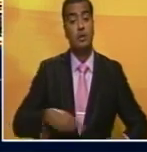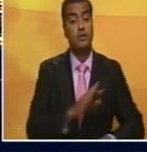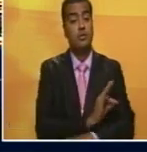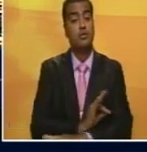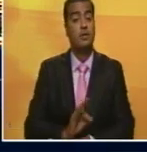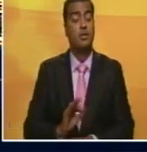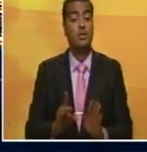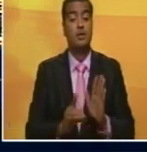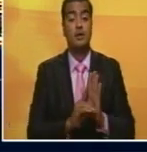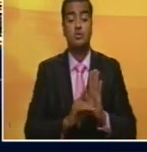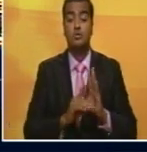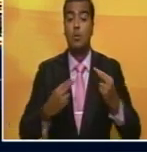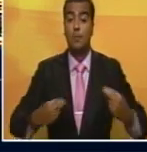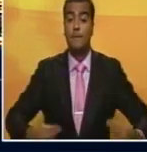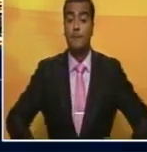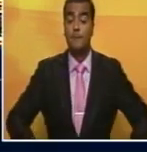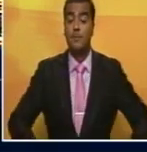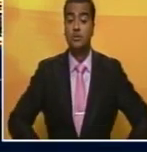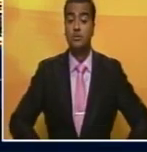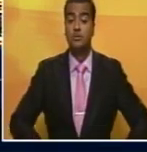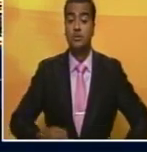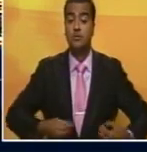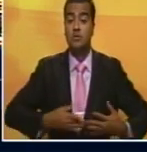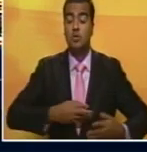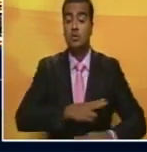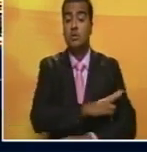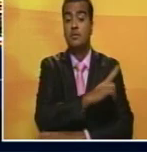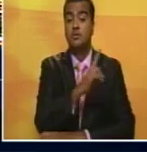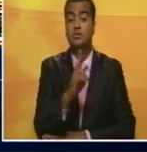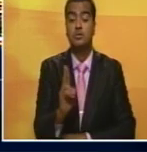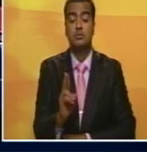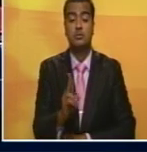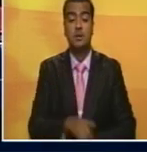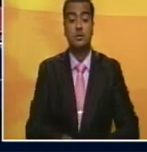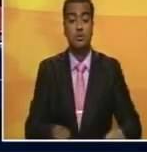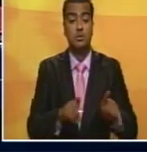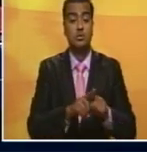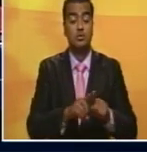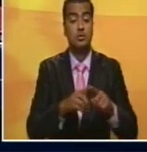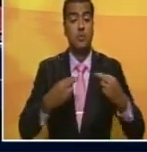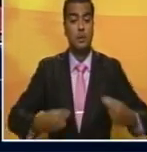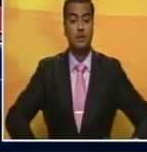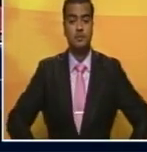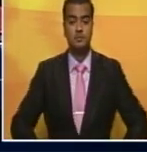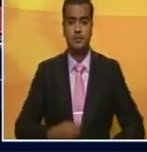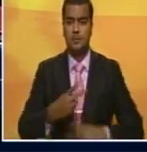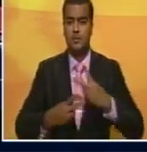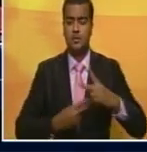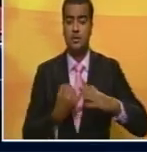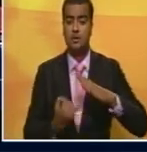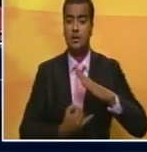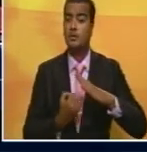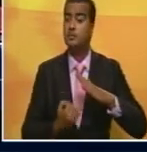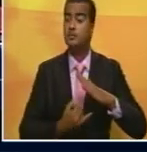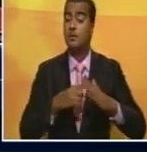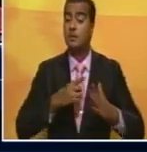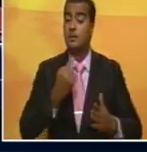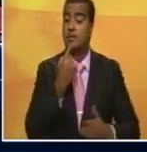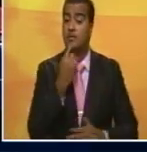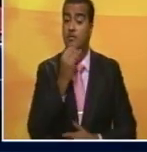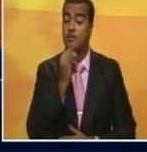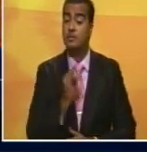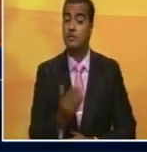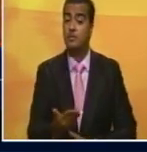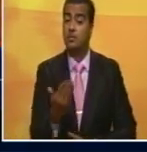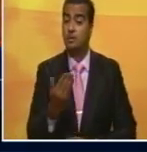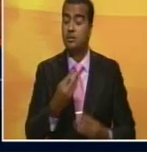los derechos humanos son esencia universal de la condición humana. La Comisión de Política Interior del Parlamento aportó información al